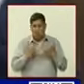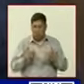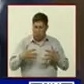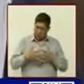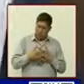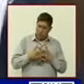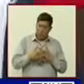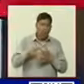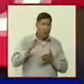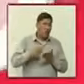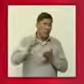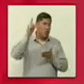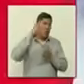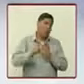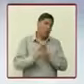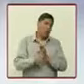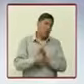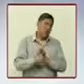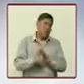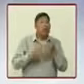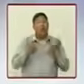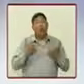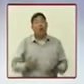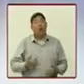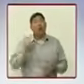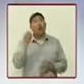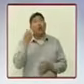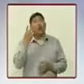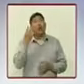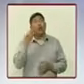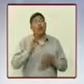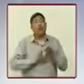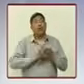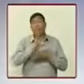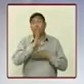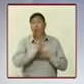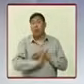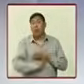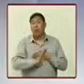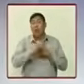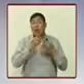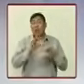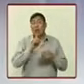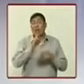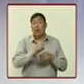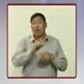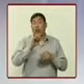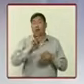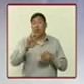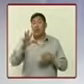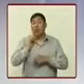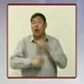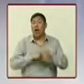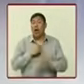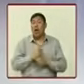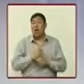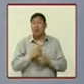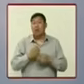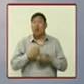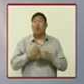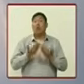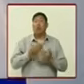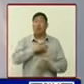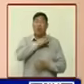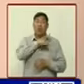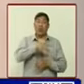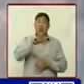aprobar las leyes. Y hoy, 14 de febrero, se cumplen 145 años de la invasión de